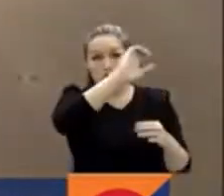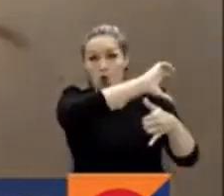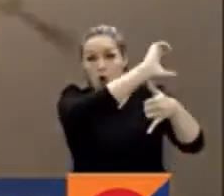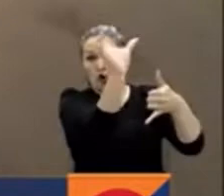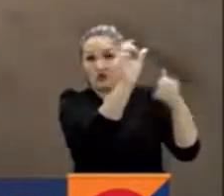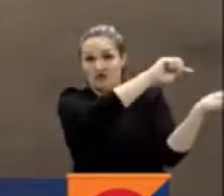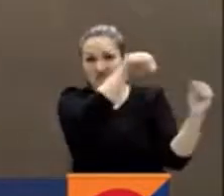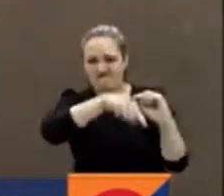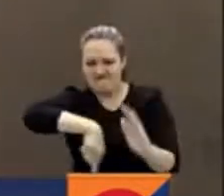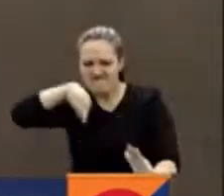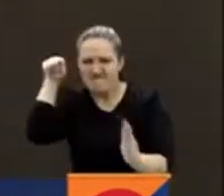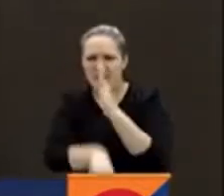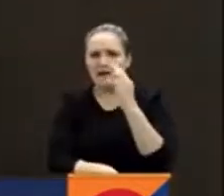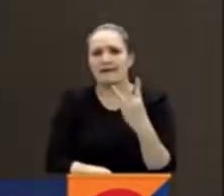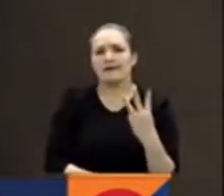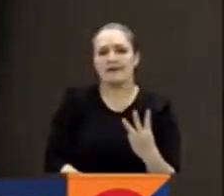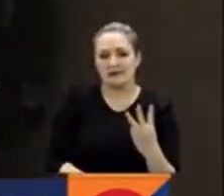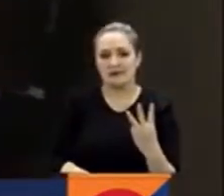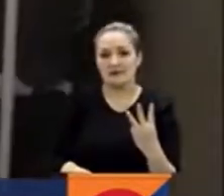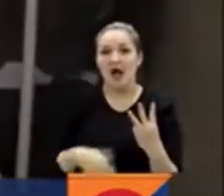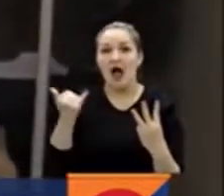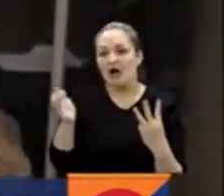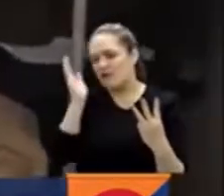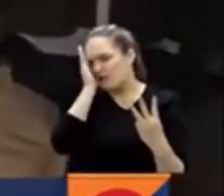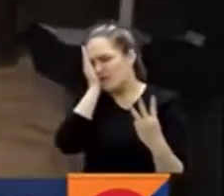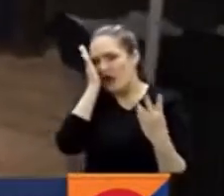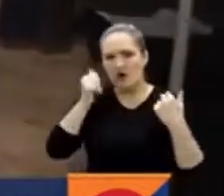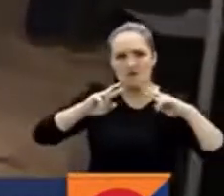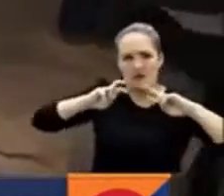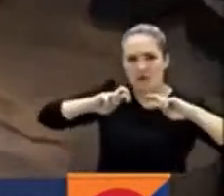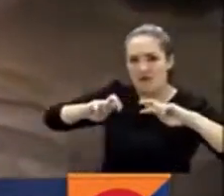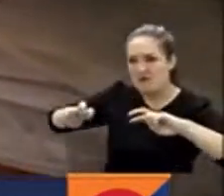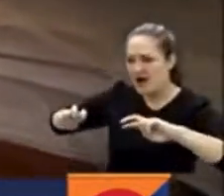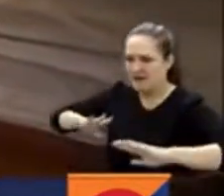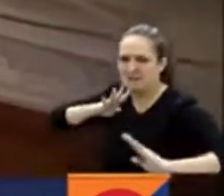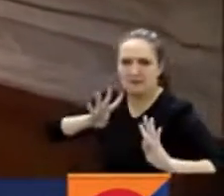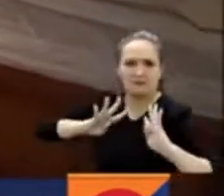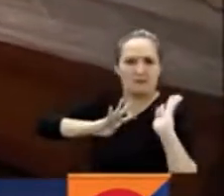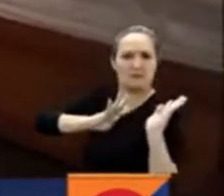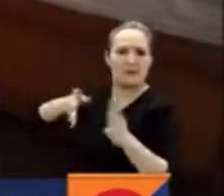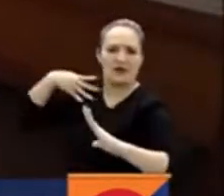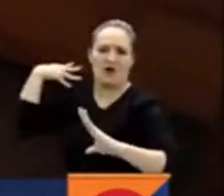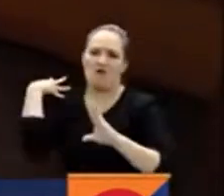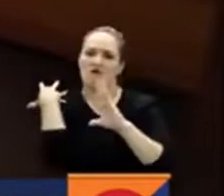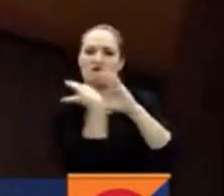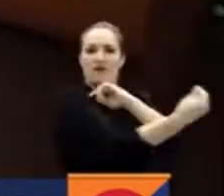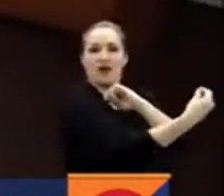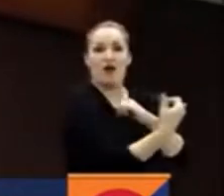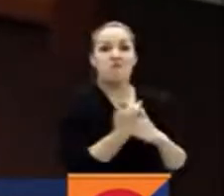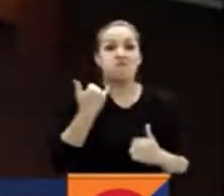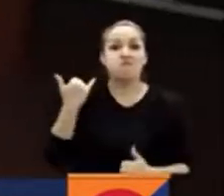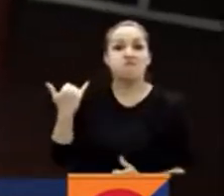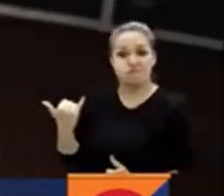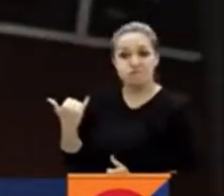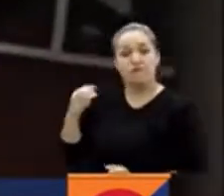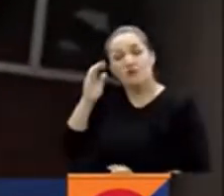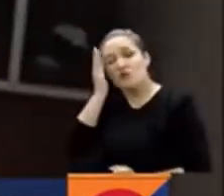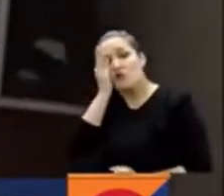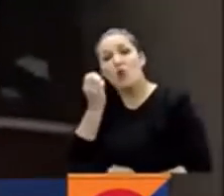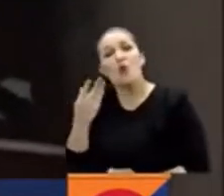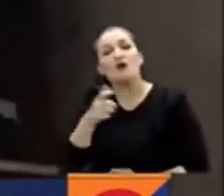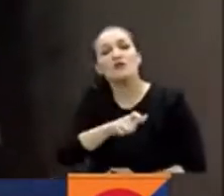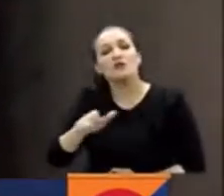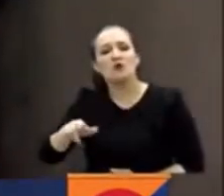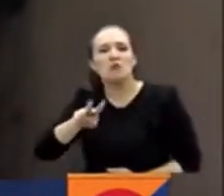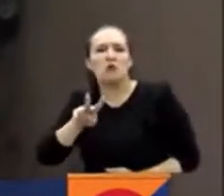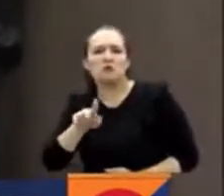las respectivas investigaciones, pues dejaron abandonado este lugar en donde dormían aquí en este lugar hasta dos o tres personas, según dicen las autoridades y